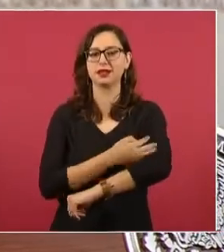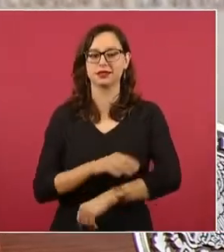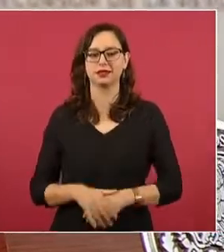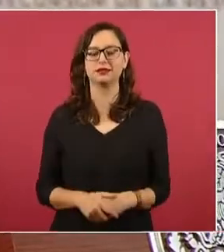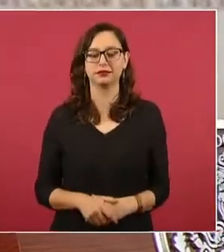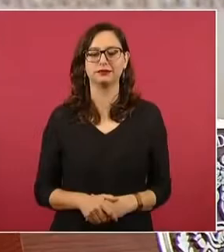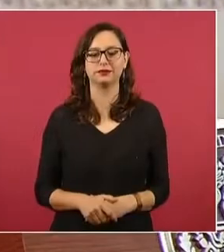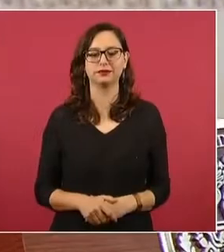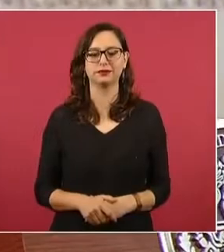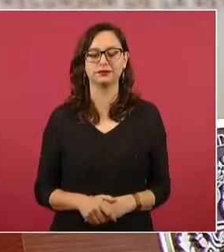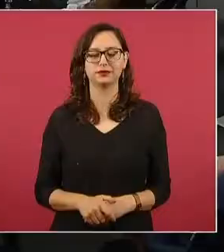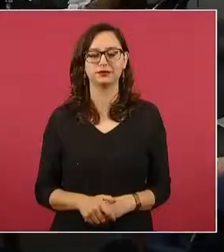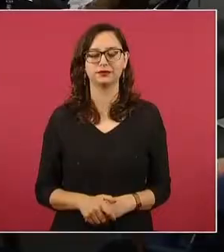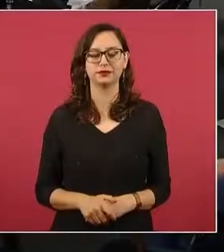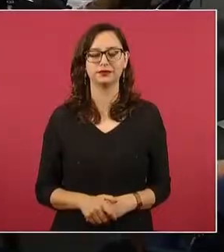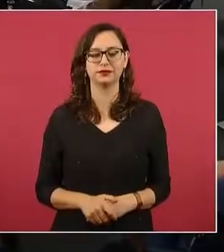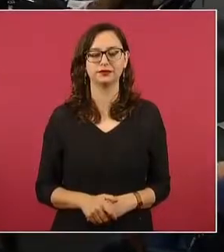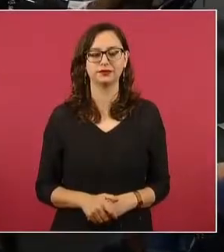de